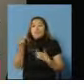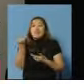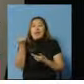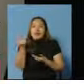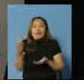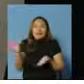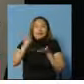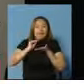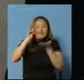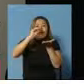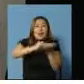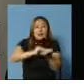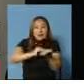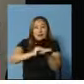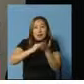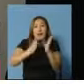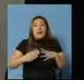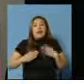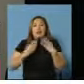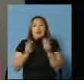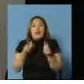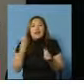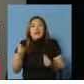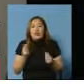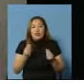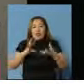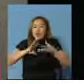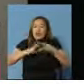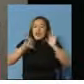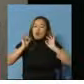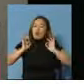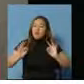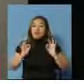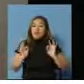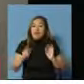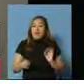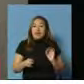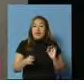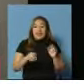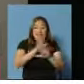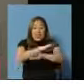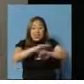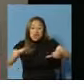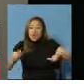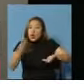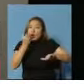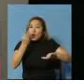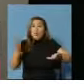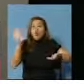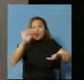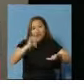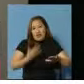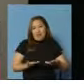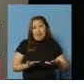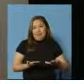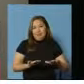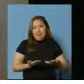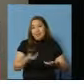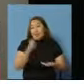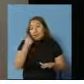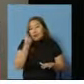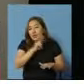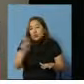de fondo que nos garanticen en forma absoluta que las criaturas coman todos los días, porque